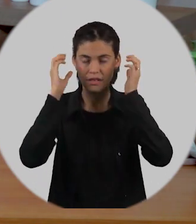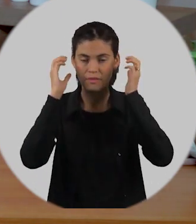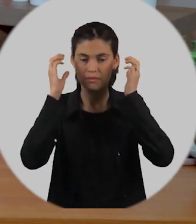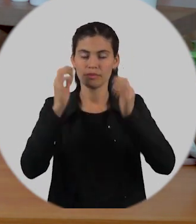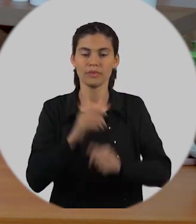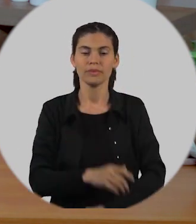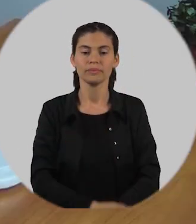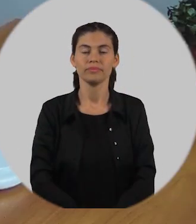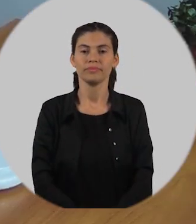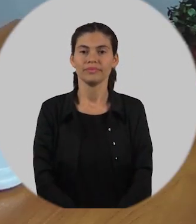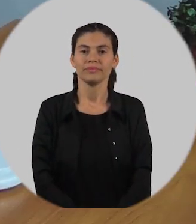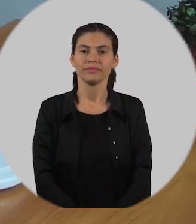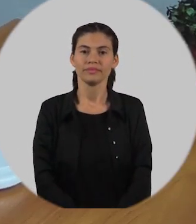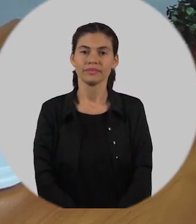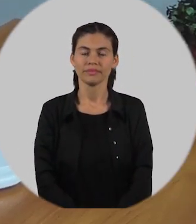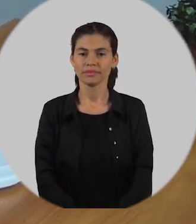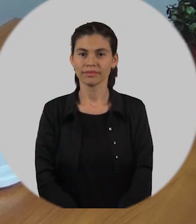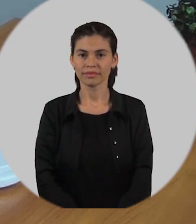producto.